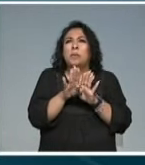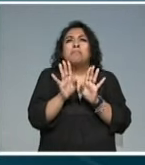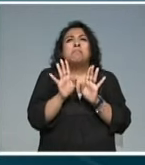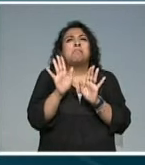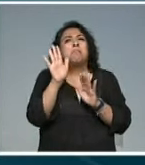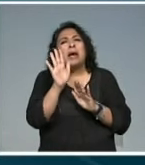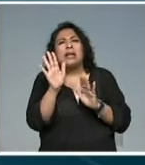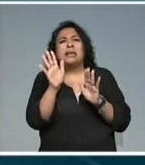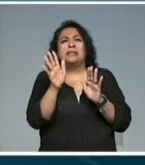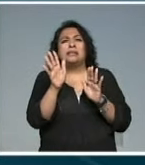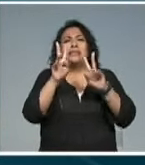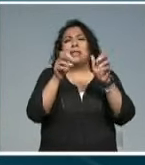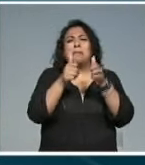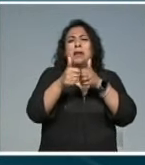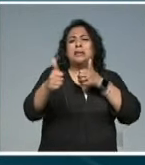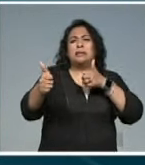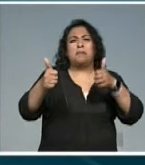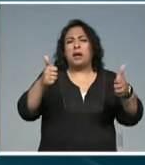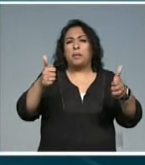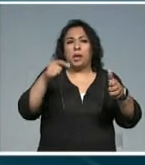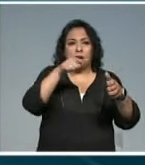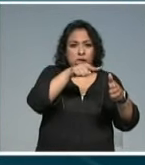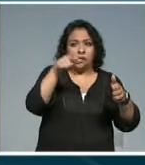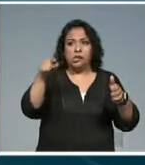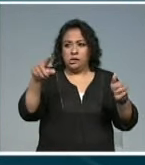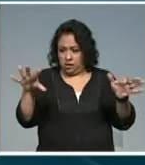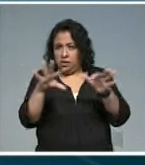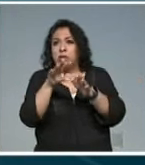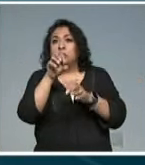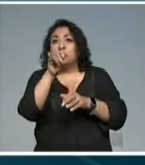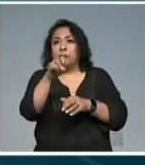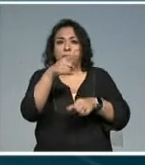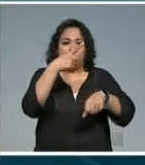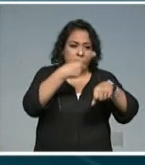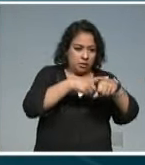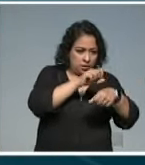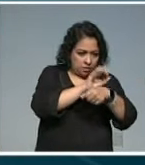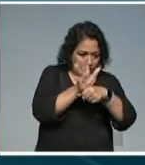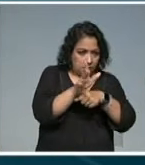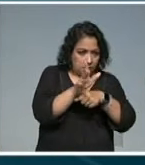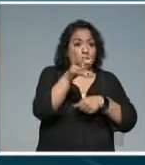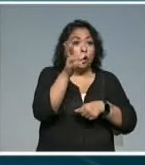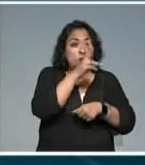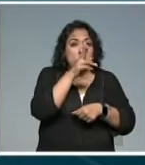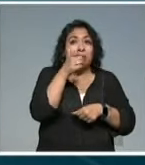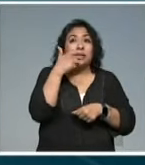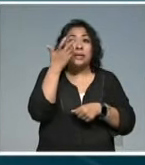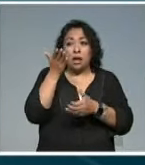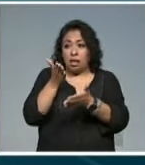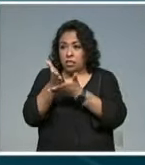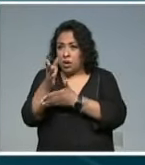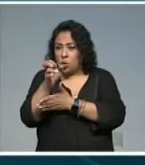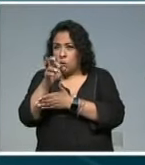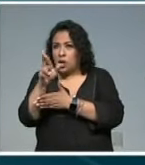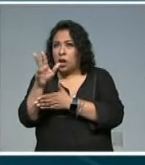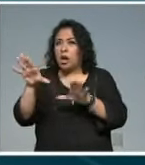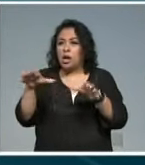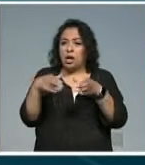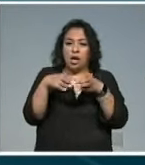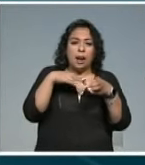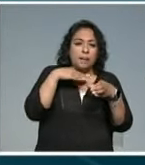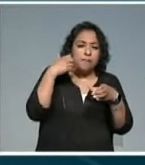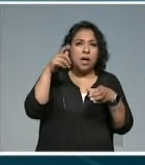parecieran temas aislados, pero cómo impacta un tema con el otro, porque la pandemia, mientras Rusia quiere invadir Ucrania, mientras está reuniendo Alemania,